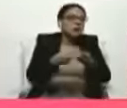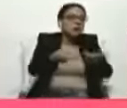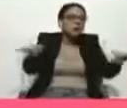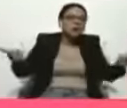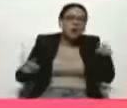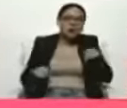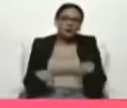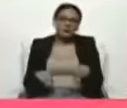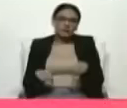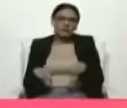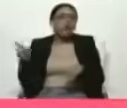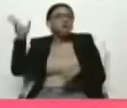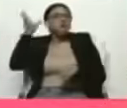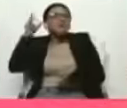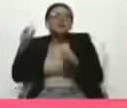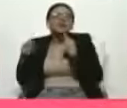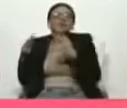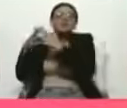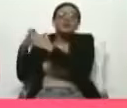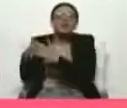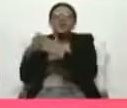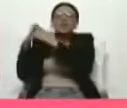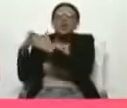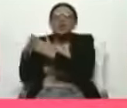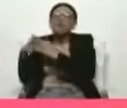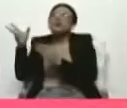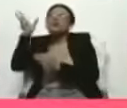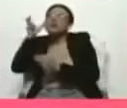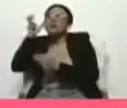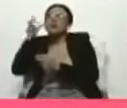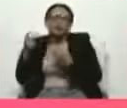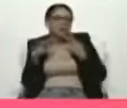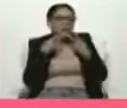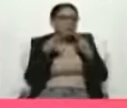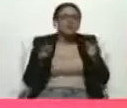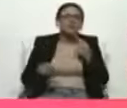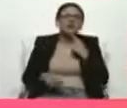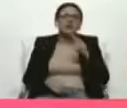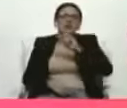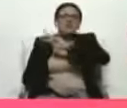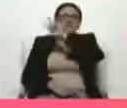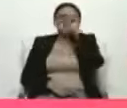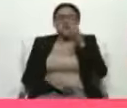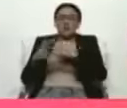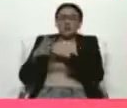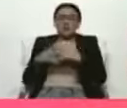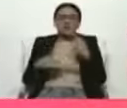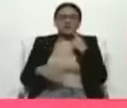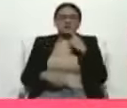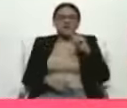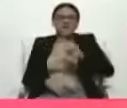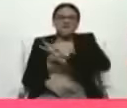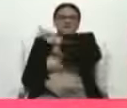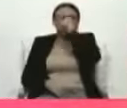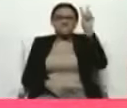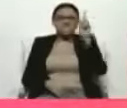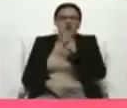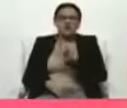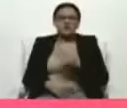lo que decían desde Estados Unidos, Venezuela será el centro de un caos